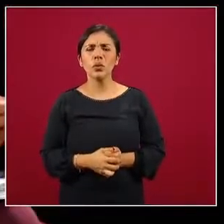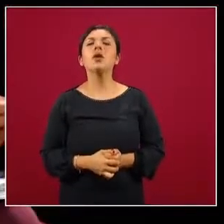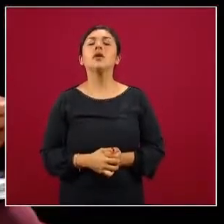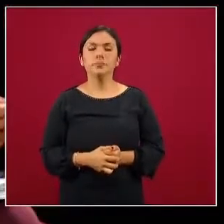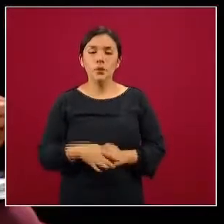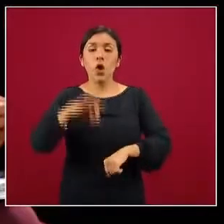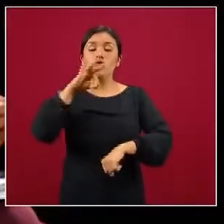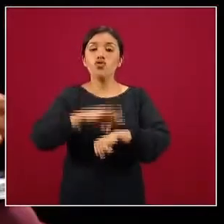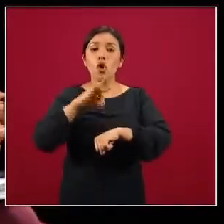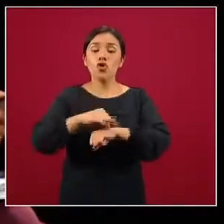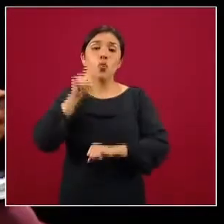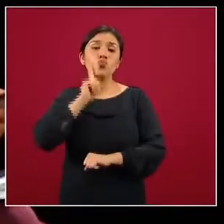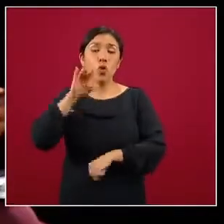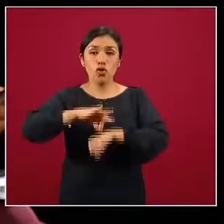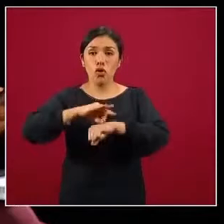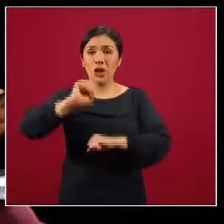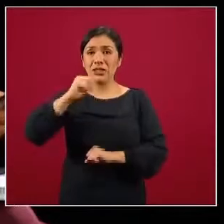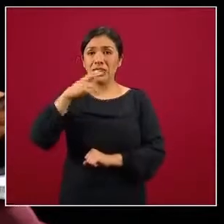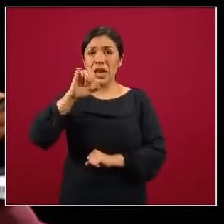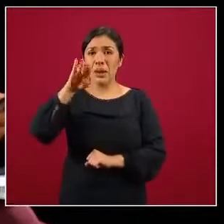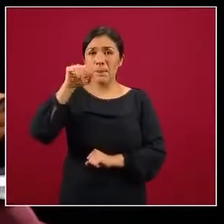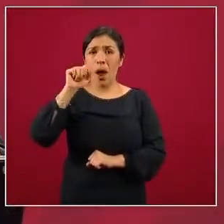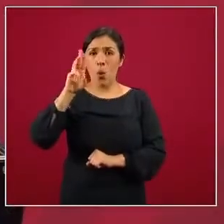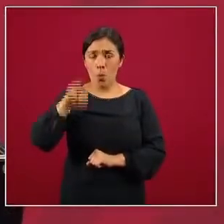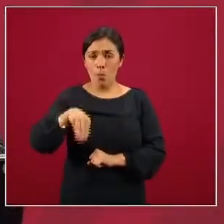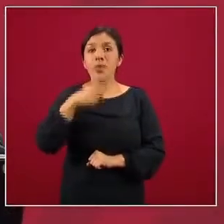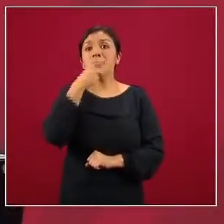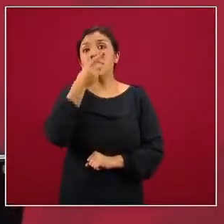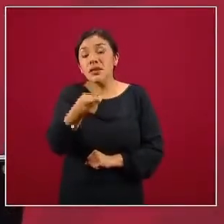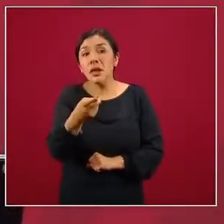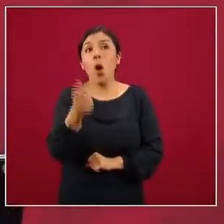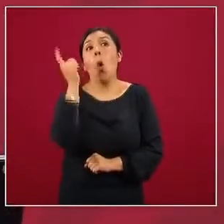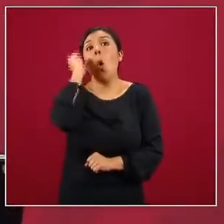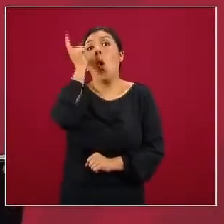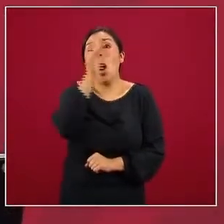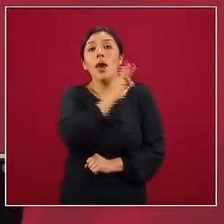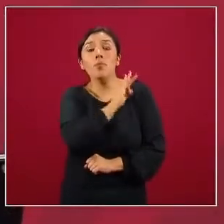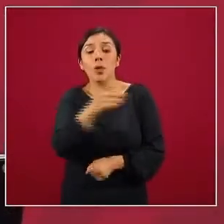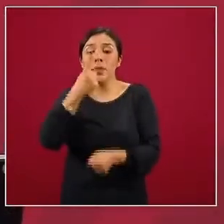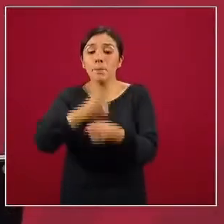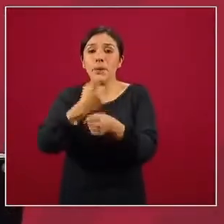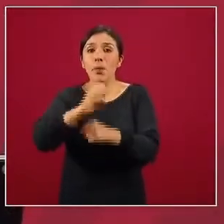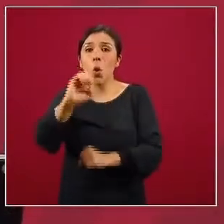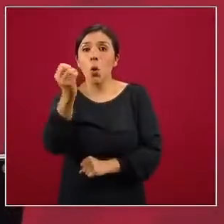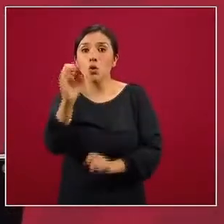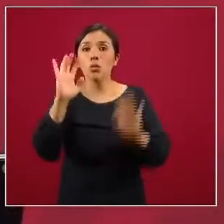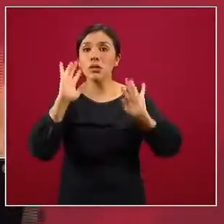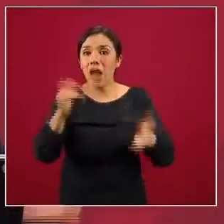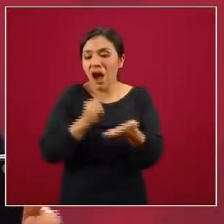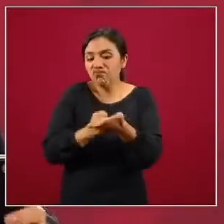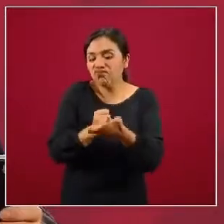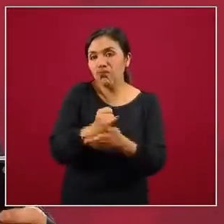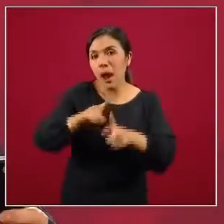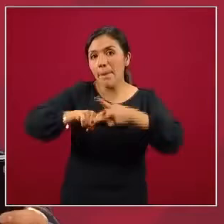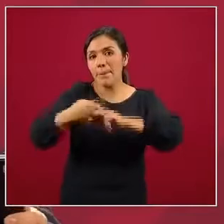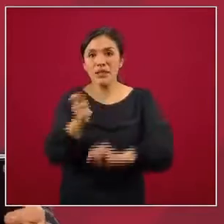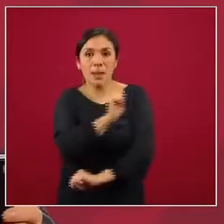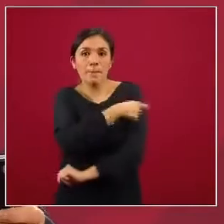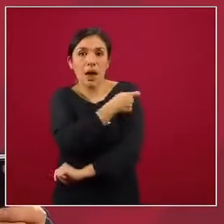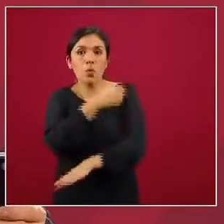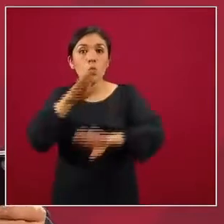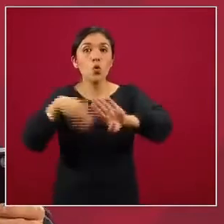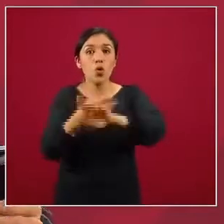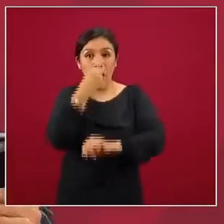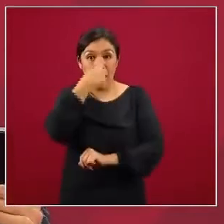La doctora Sheinbaum mencionó efectivamente que es deseable que el 1 de octubre tengamos ya el inicio de la vacunación contra